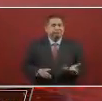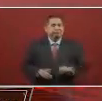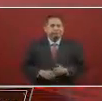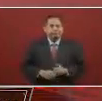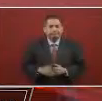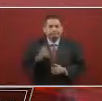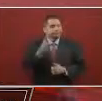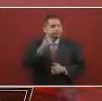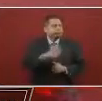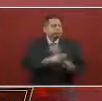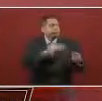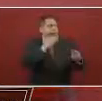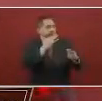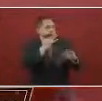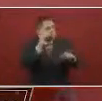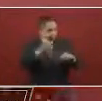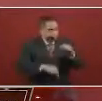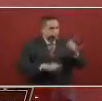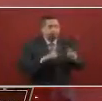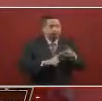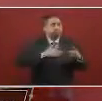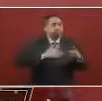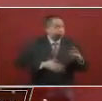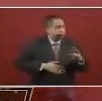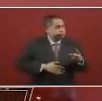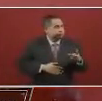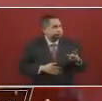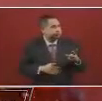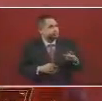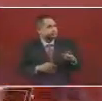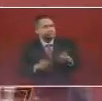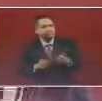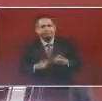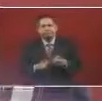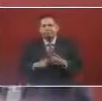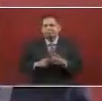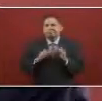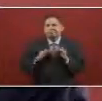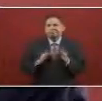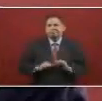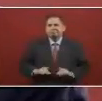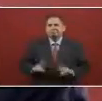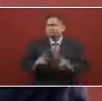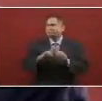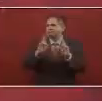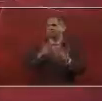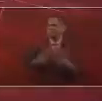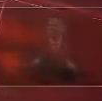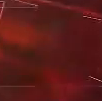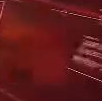para acabar con la corrupción, para que haya justicia y va a haber paz y tranquilidad.